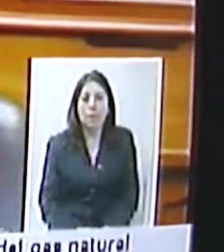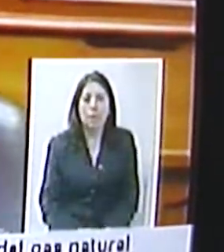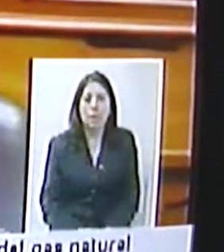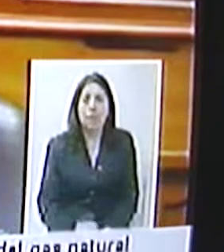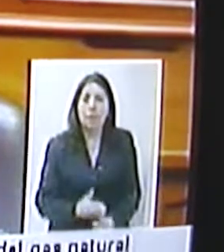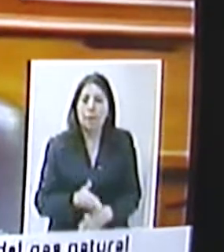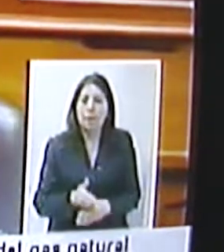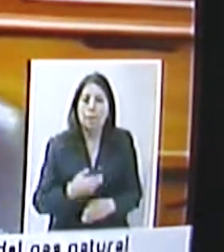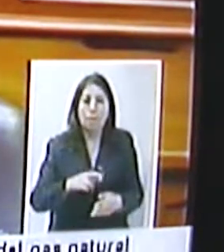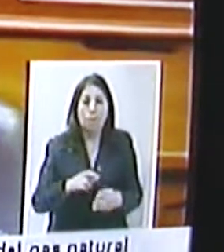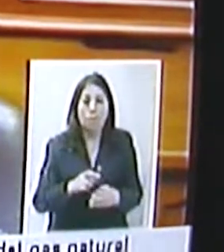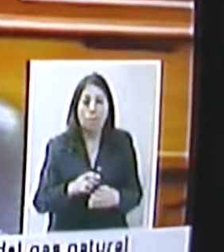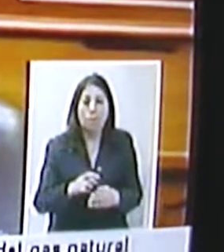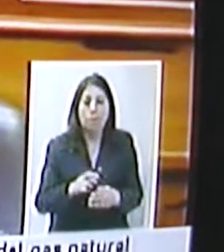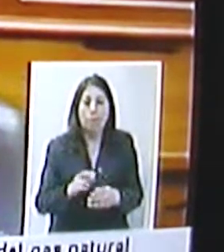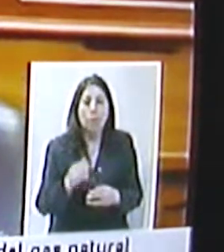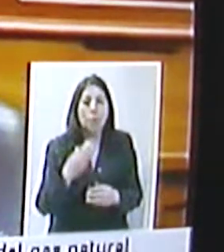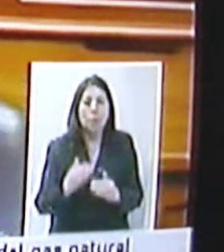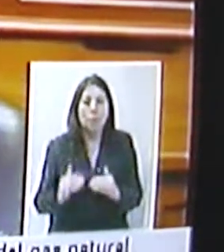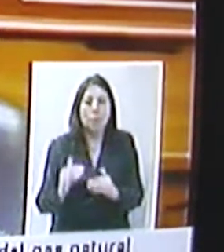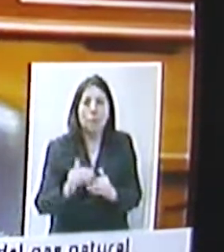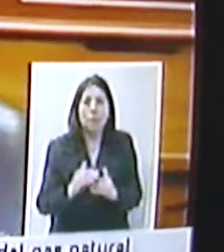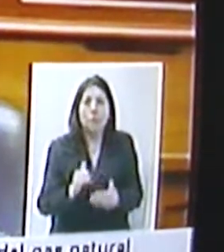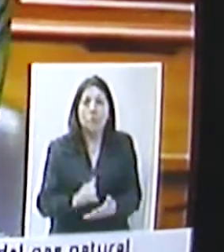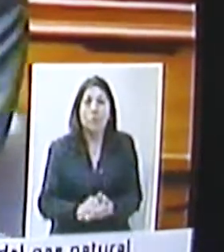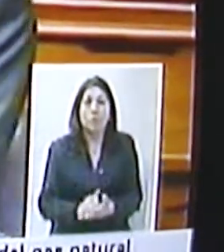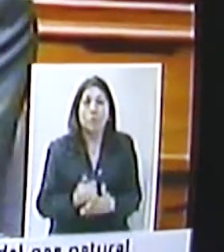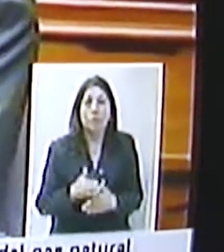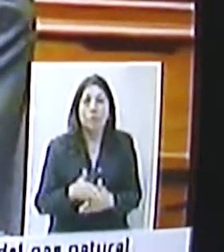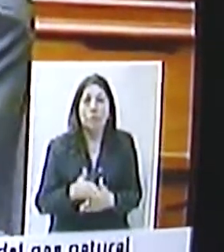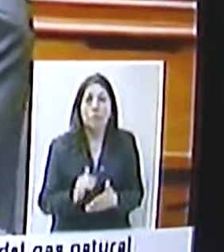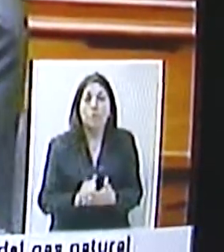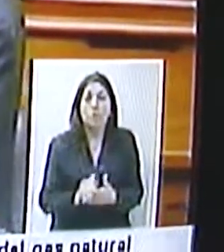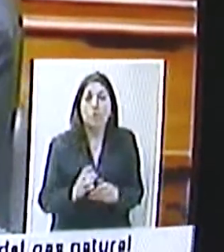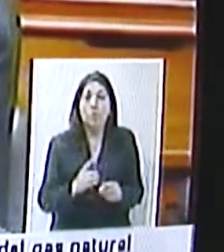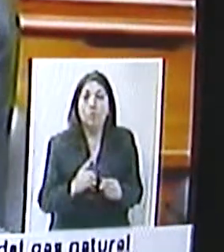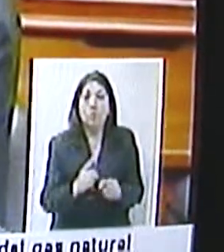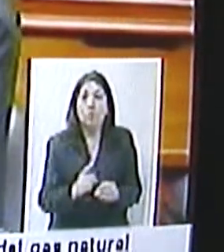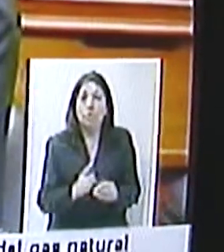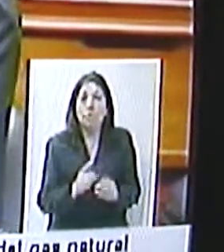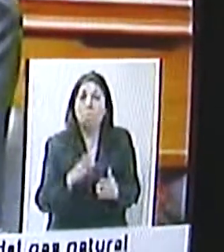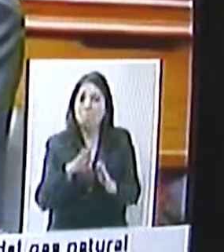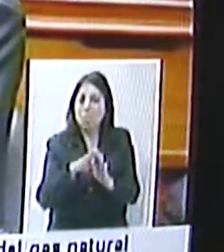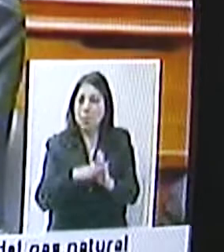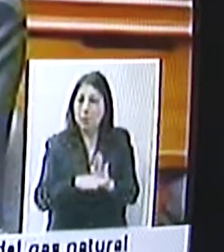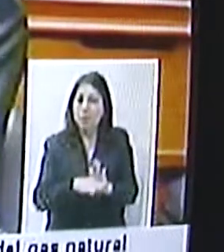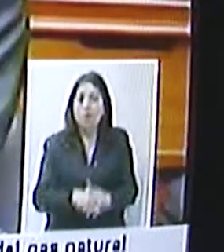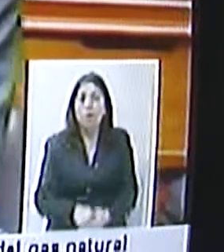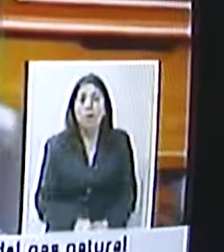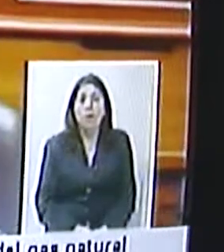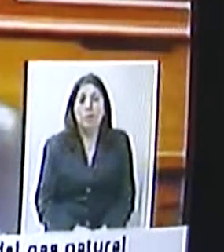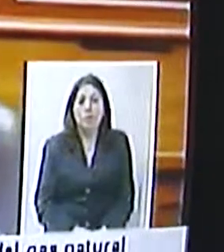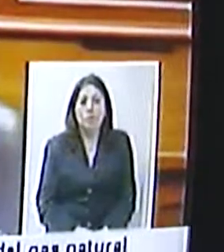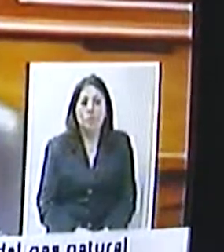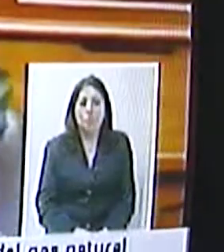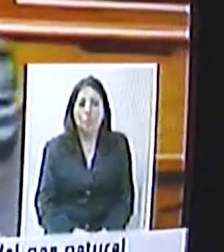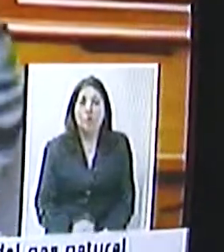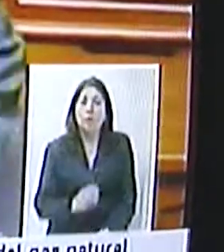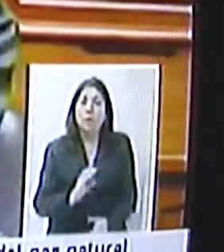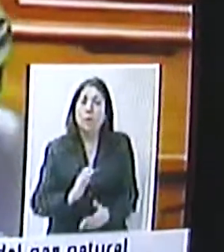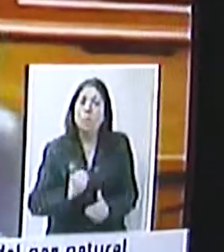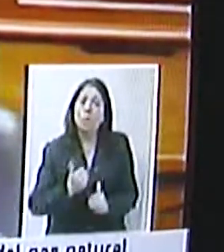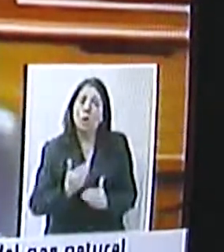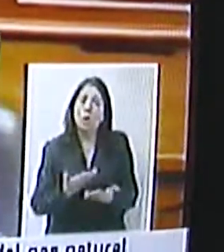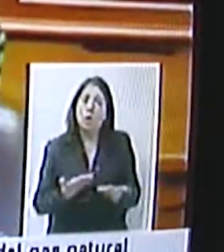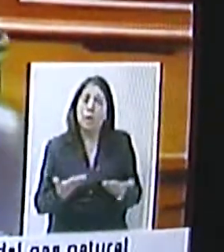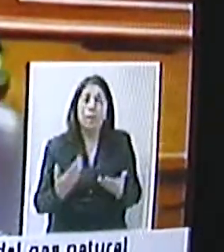a través de fondos de subsidio, a través de ductos de menor pulgada, etc. Son